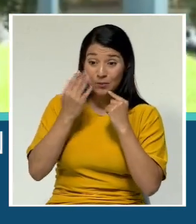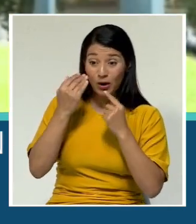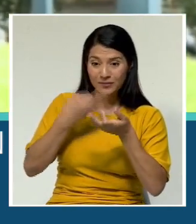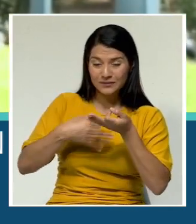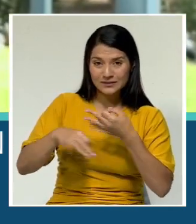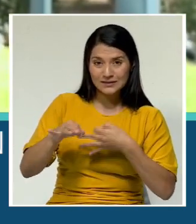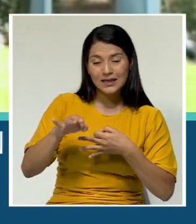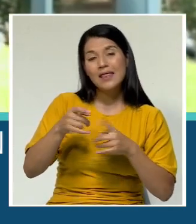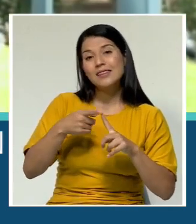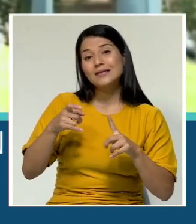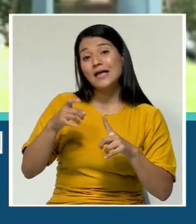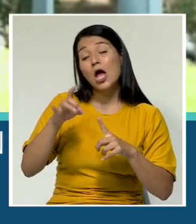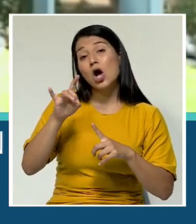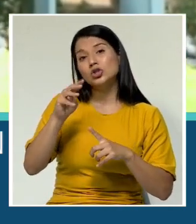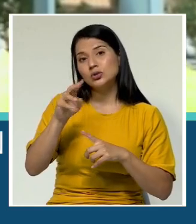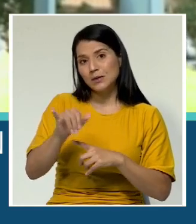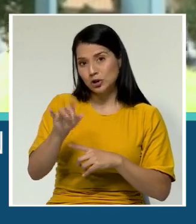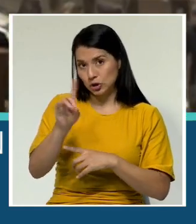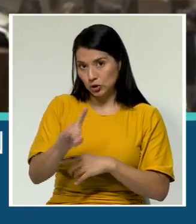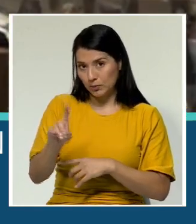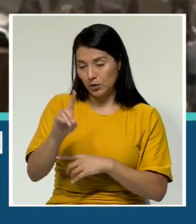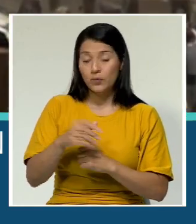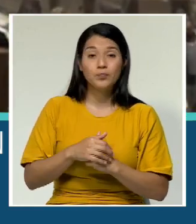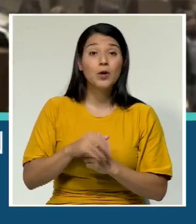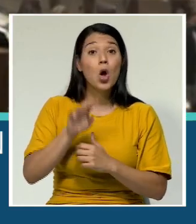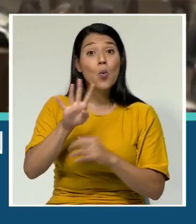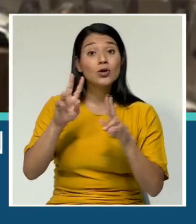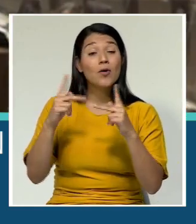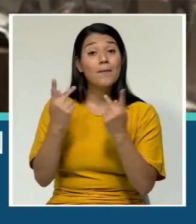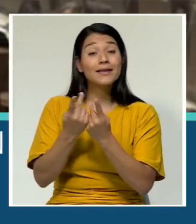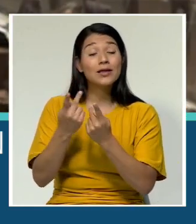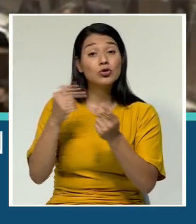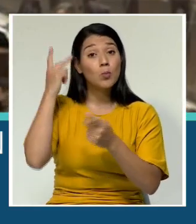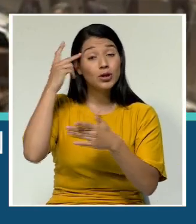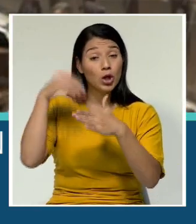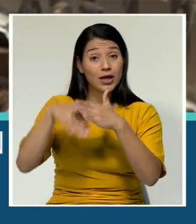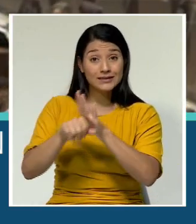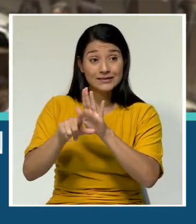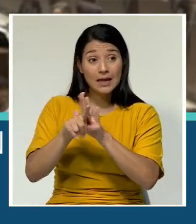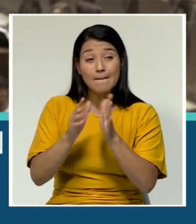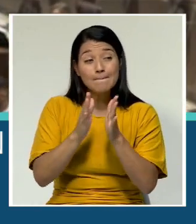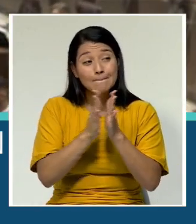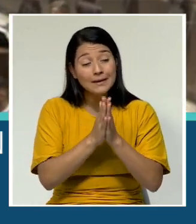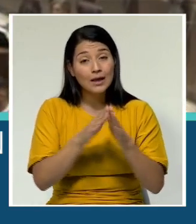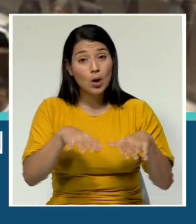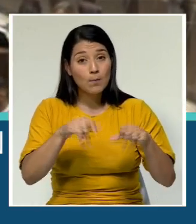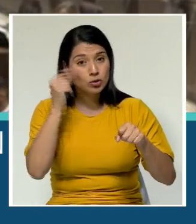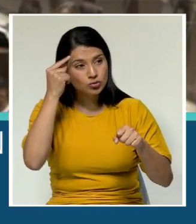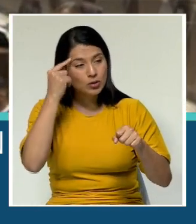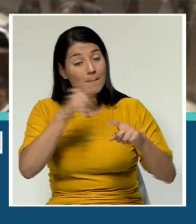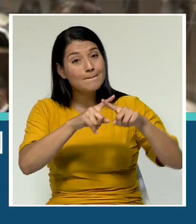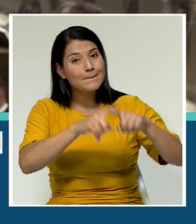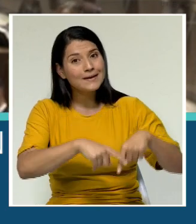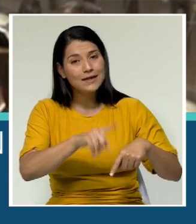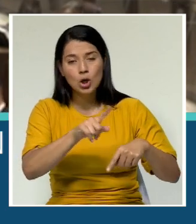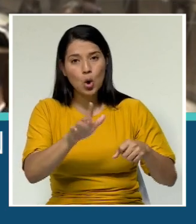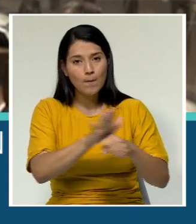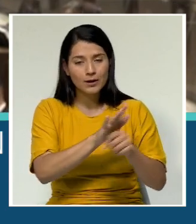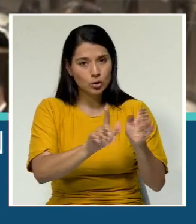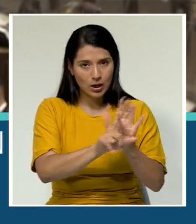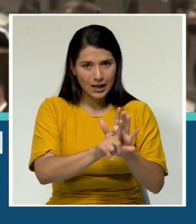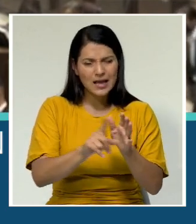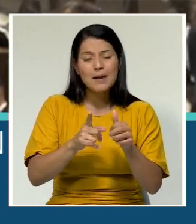firme la ley, le corresponderá tomar acciones a Rodrigo Chávez, quien ocupará su lugar a partir del domingo. 4 de las 6 fracciones de la Asamblea